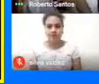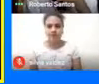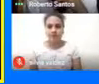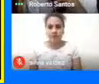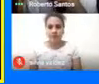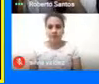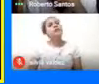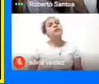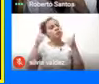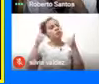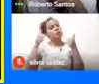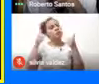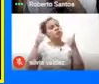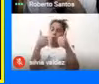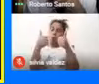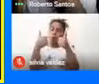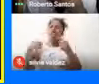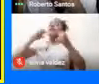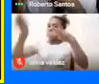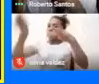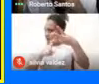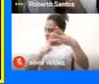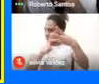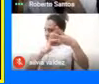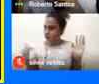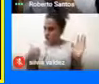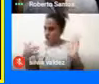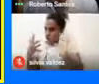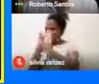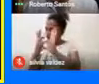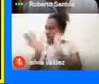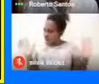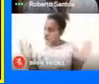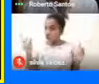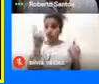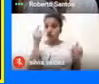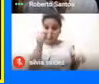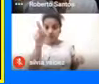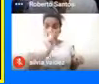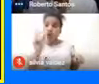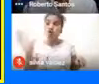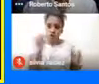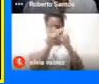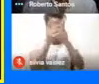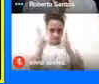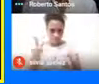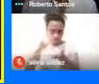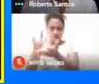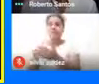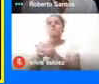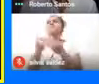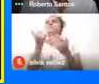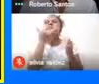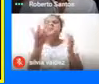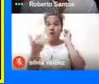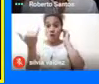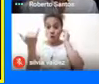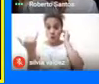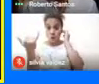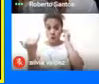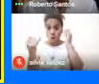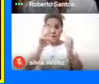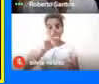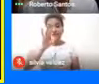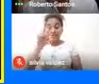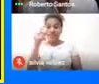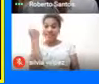Súper Pues yo te traigo Un dato Y no solo a ti Sino también a los chicos Resulta que hoy 23